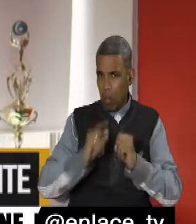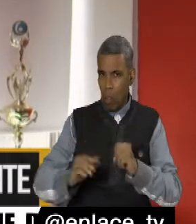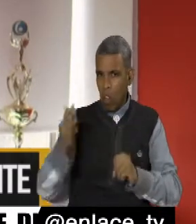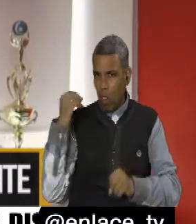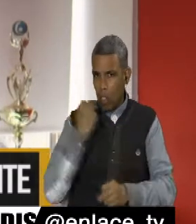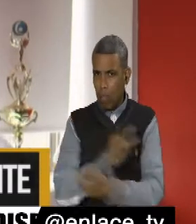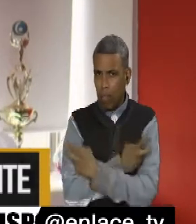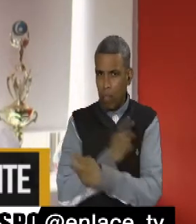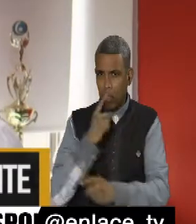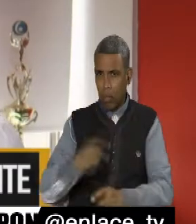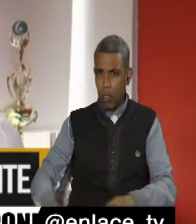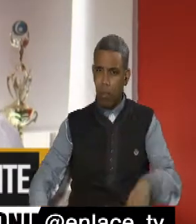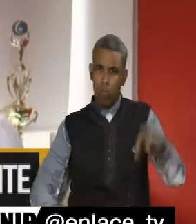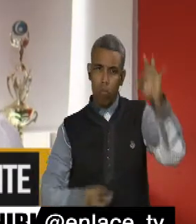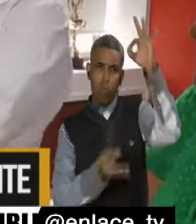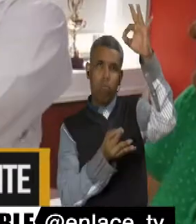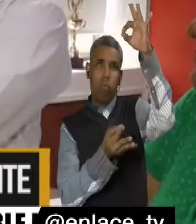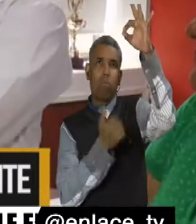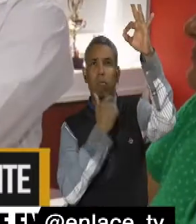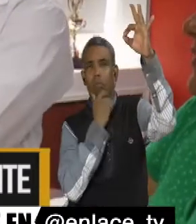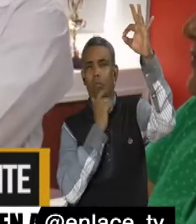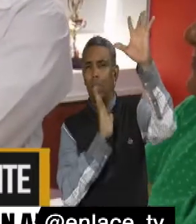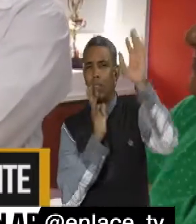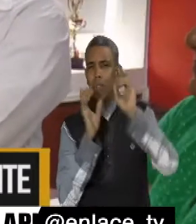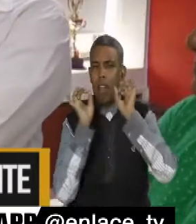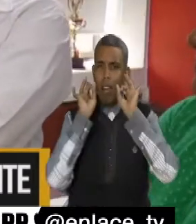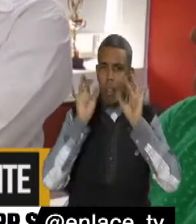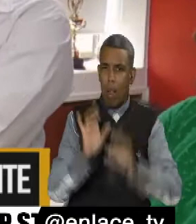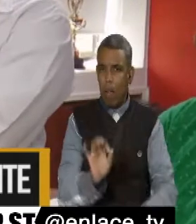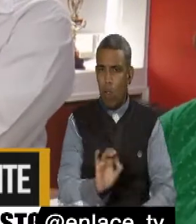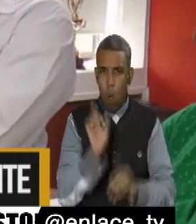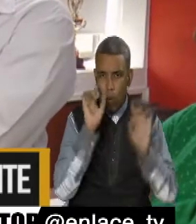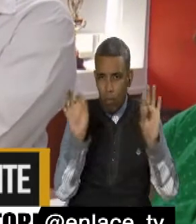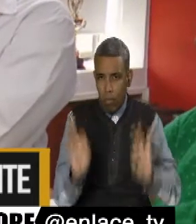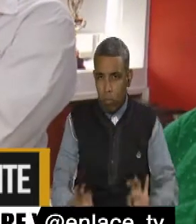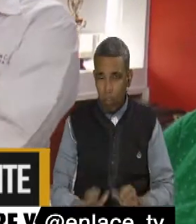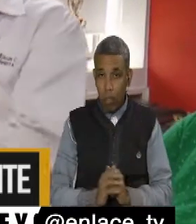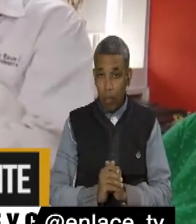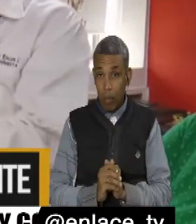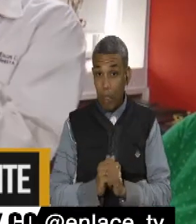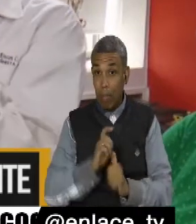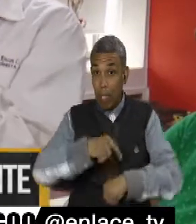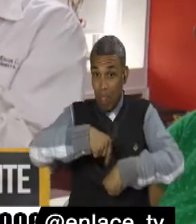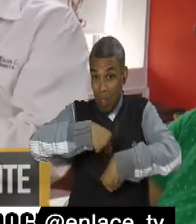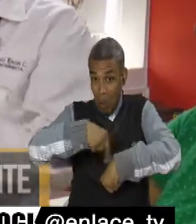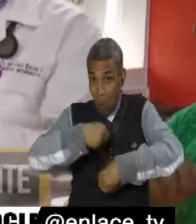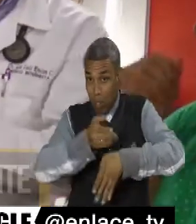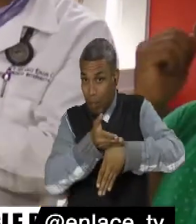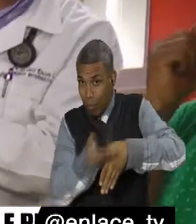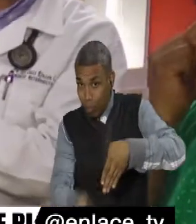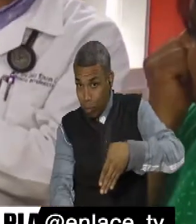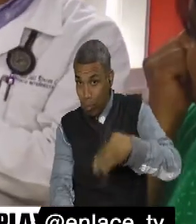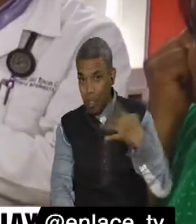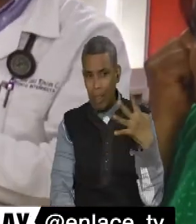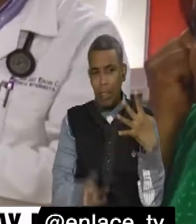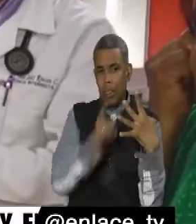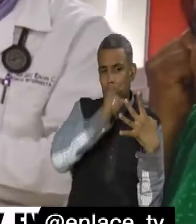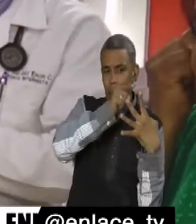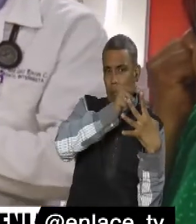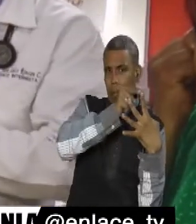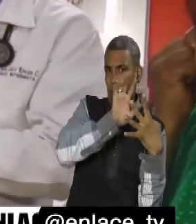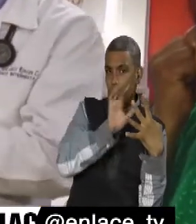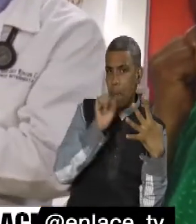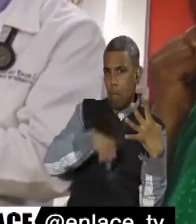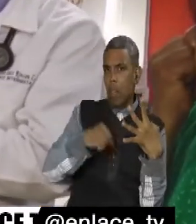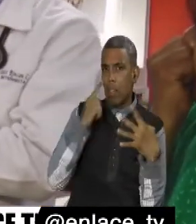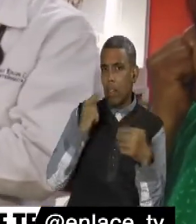ningún riesgo significativo para la vida. Los médicos no descartan que en las próximas horas pueda ser dado de alta uno de los